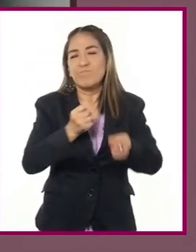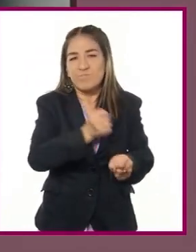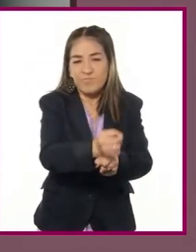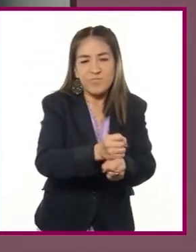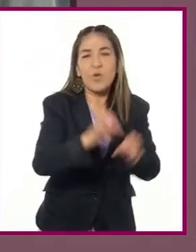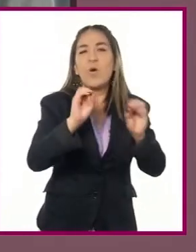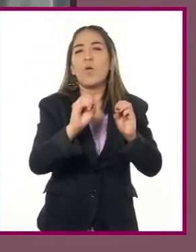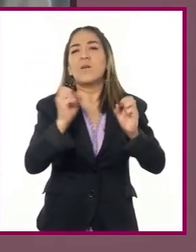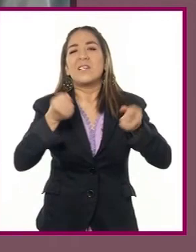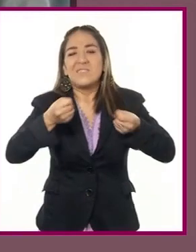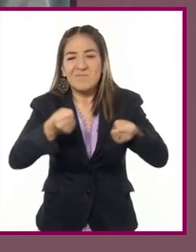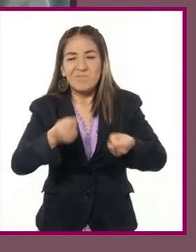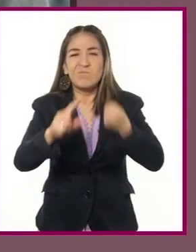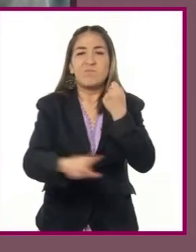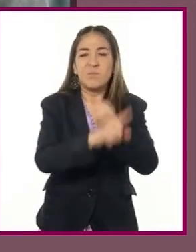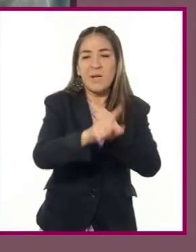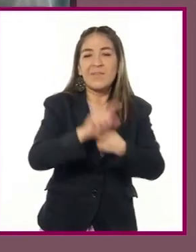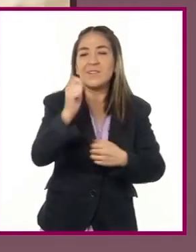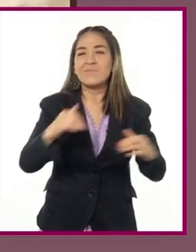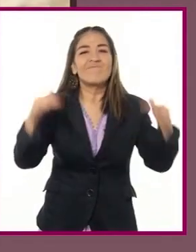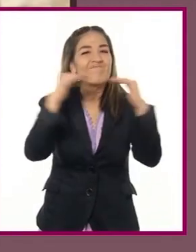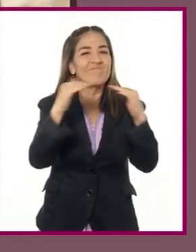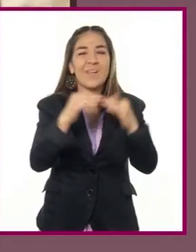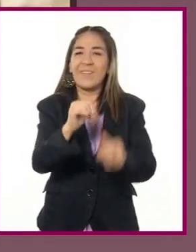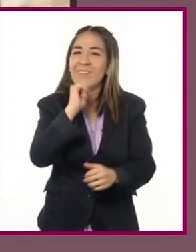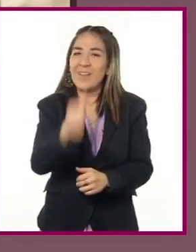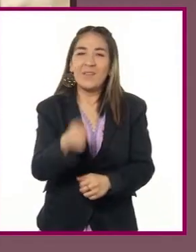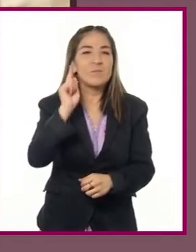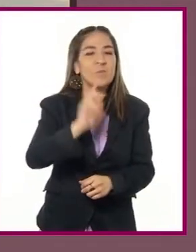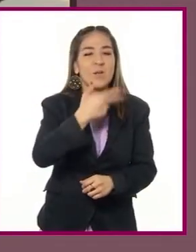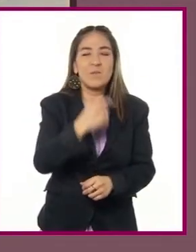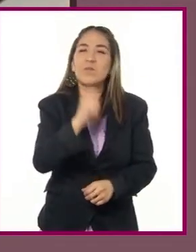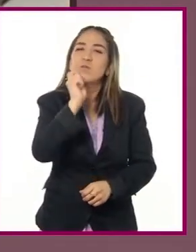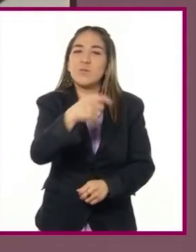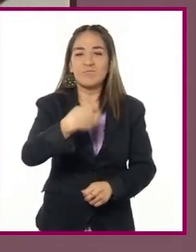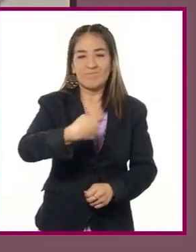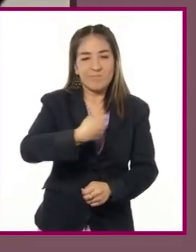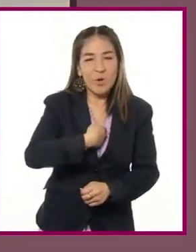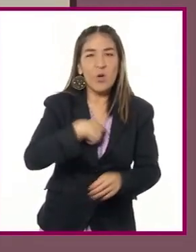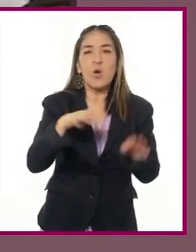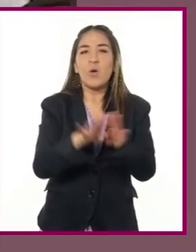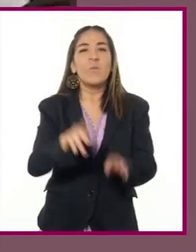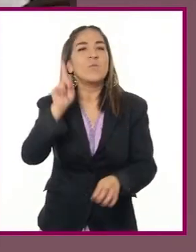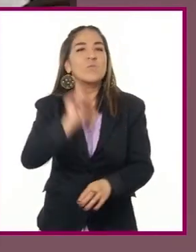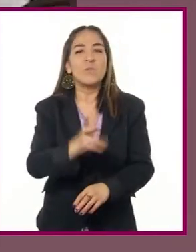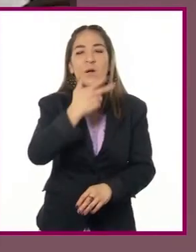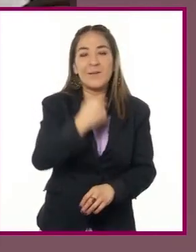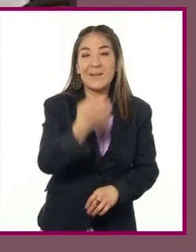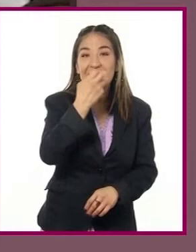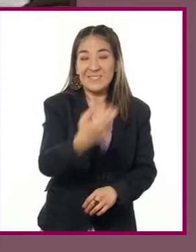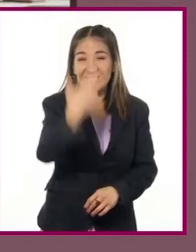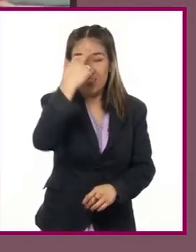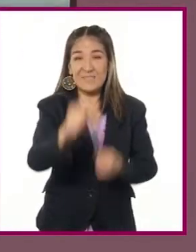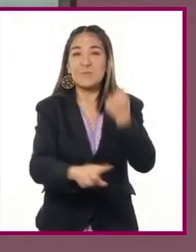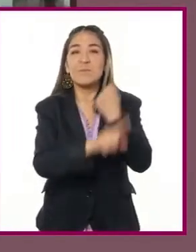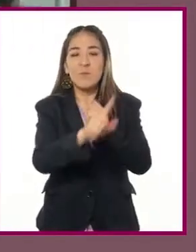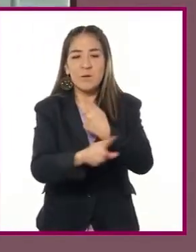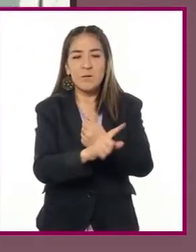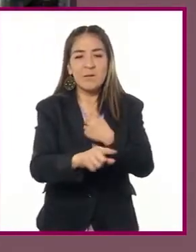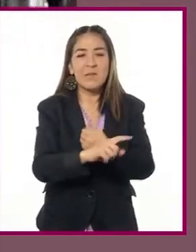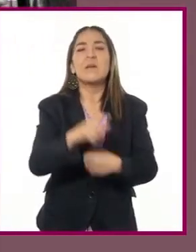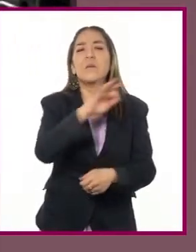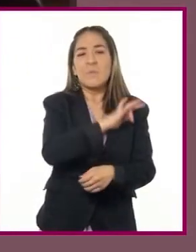o una marcada situación de desigualdad por motivos de identidad o condición de género. Este tipo de violencia puede